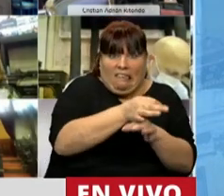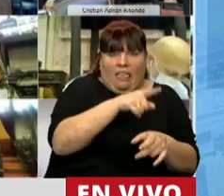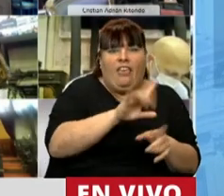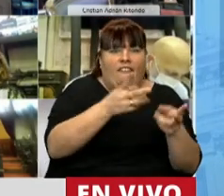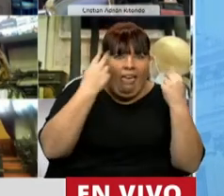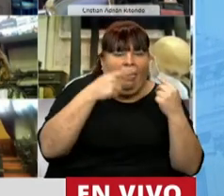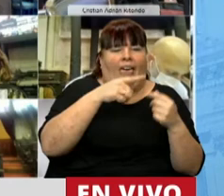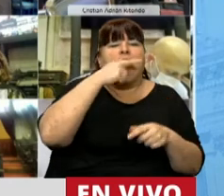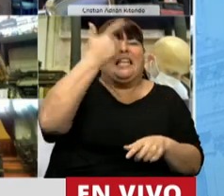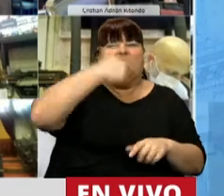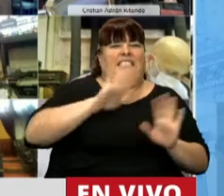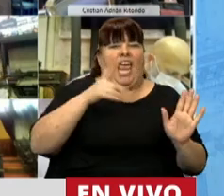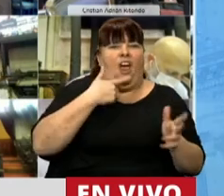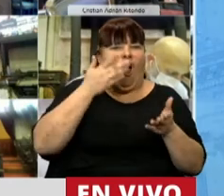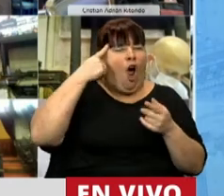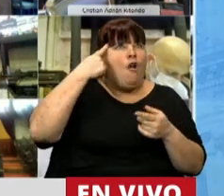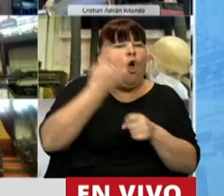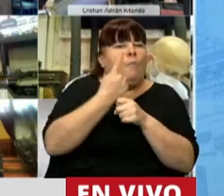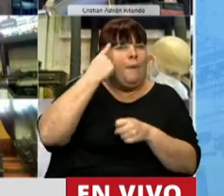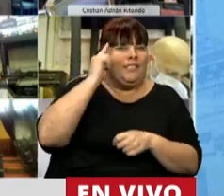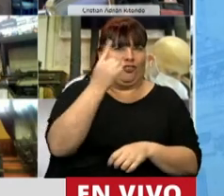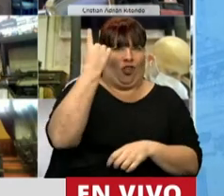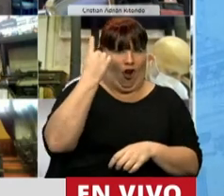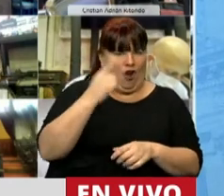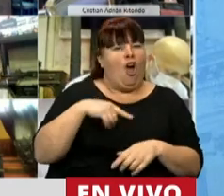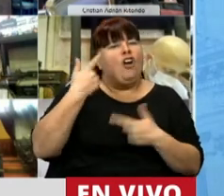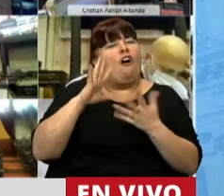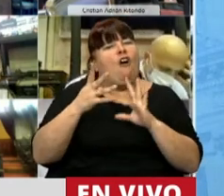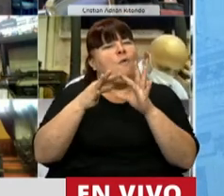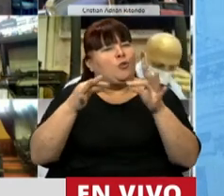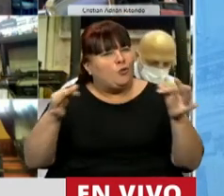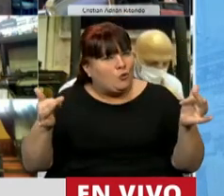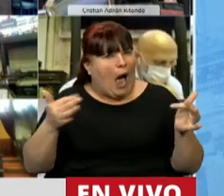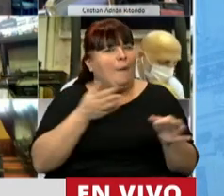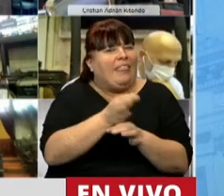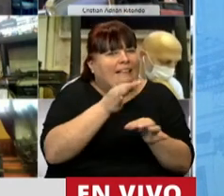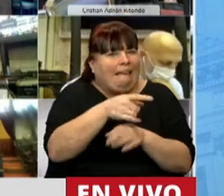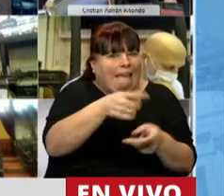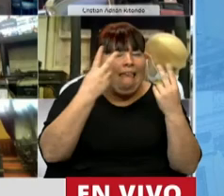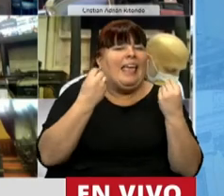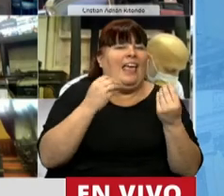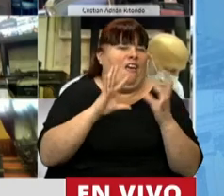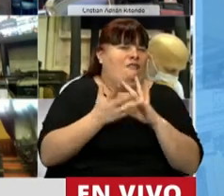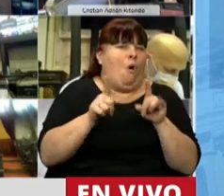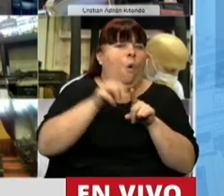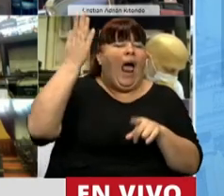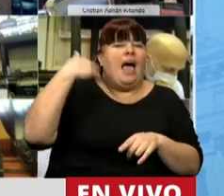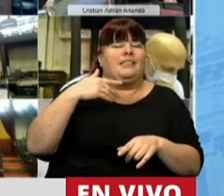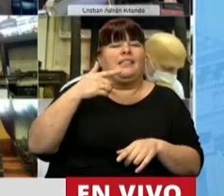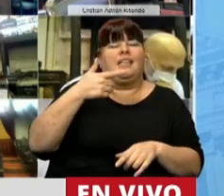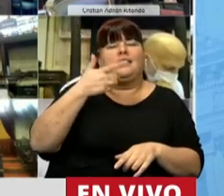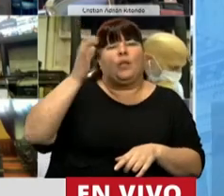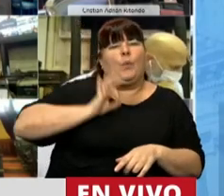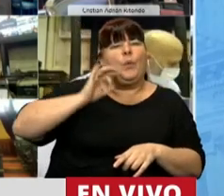la fe ciega y la ausencia del pensamiento crítico. Hay otra forma más sutil de adoctrinamiento, que es la que practicaban los sofistas